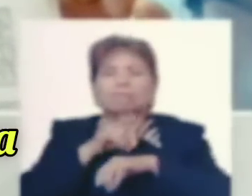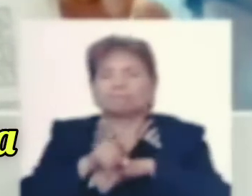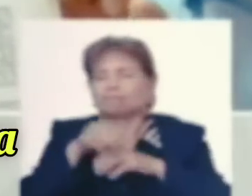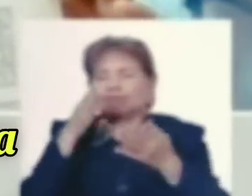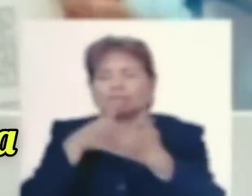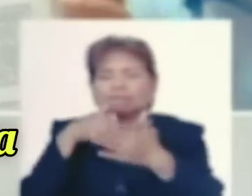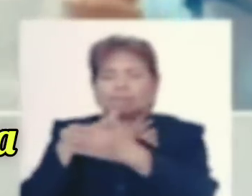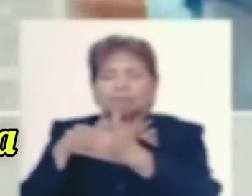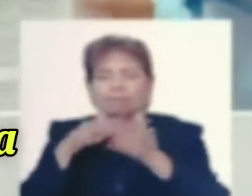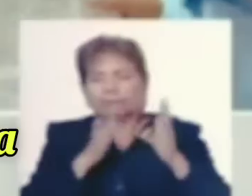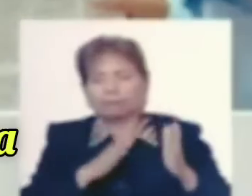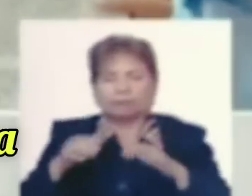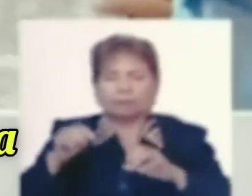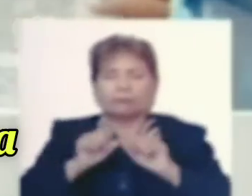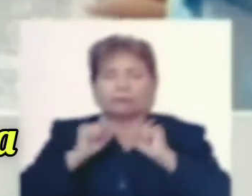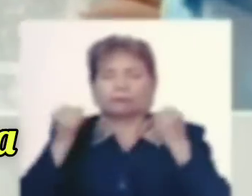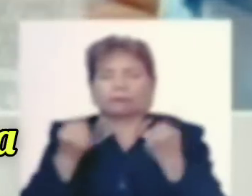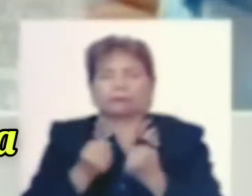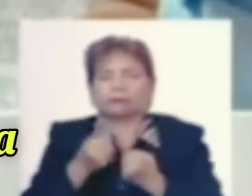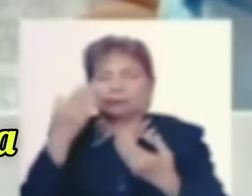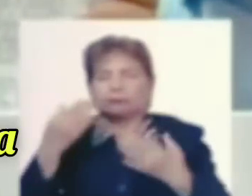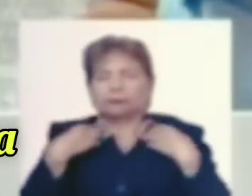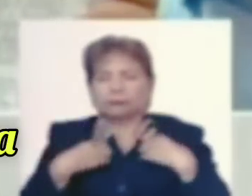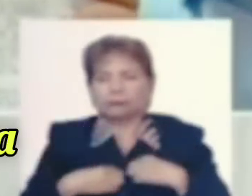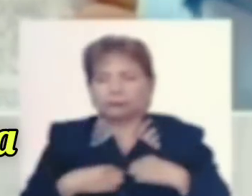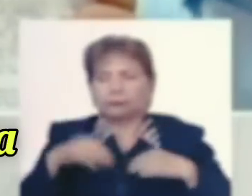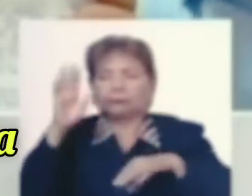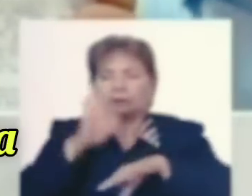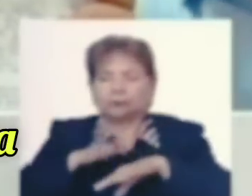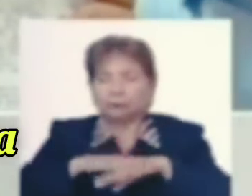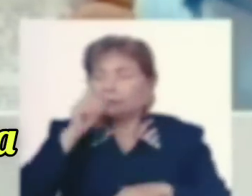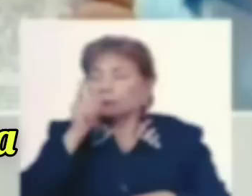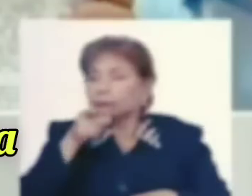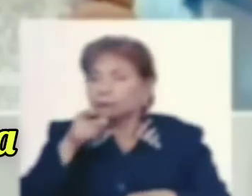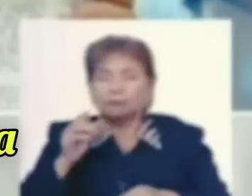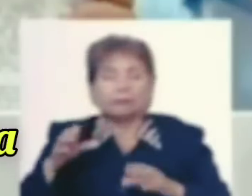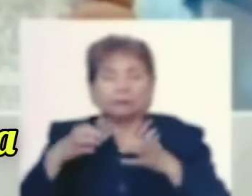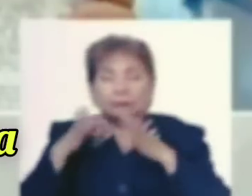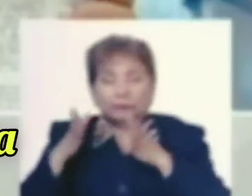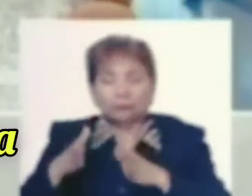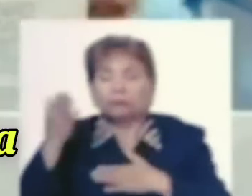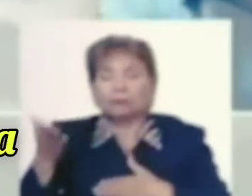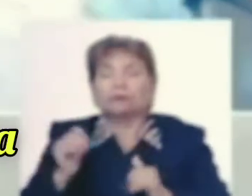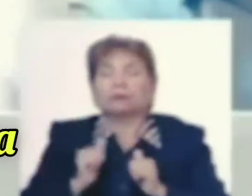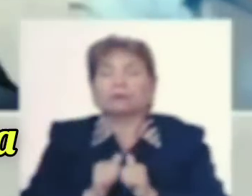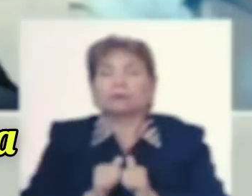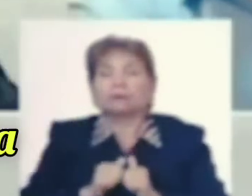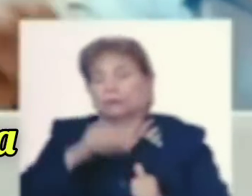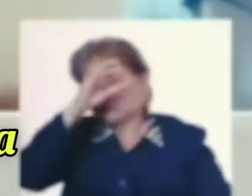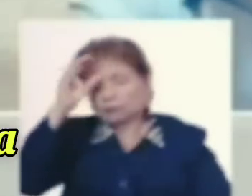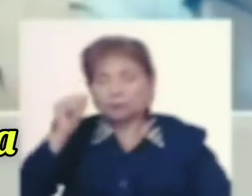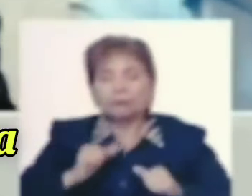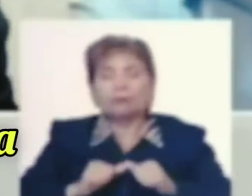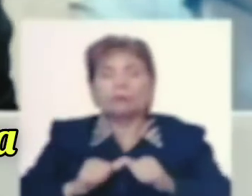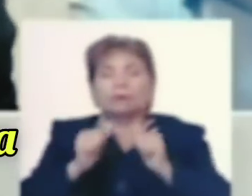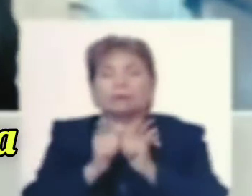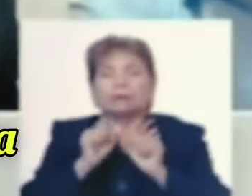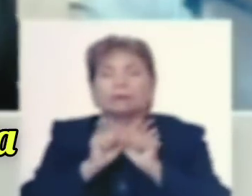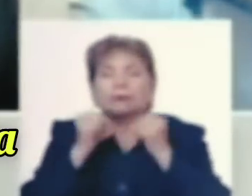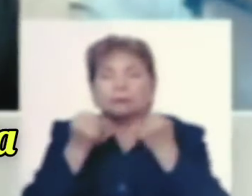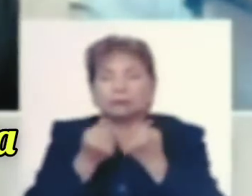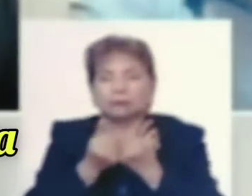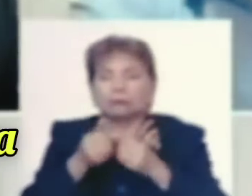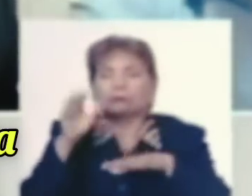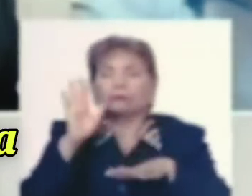pretendiendo obstaculizar el desarrollo de esta sesión. Señor abogado, exhortamos a que su cliente, en estos momentos, continúe con esta sesión.